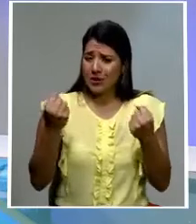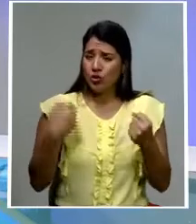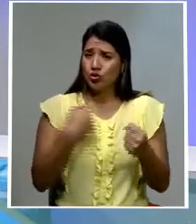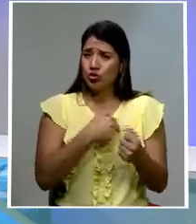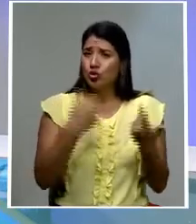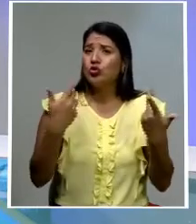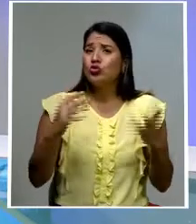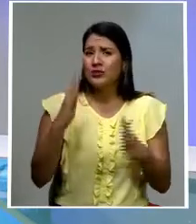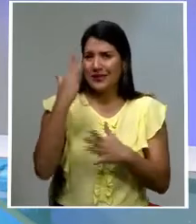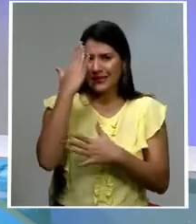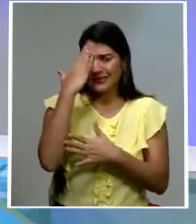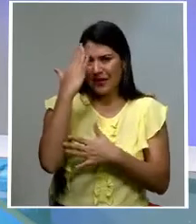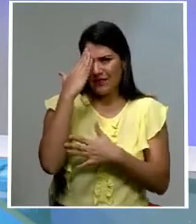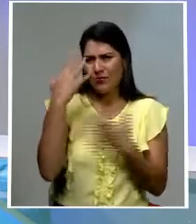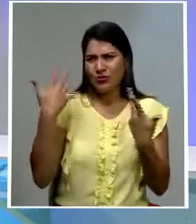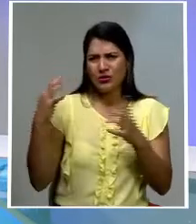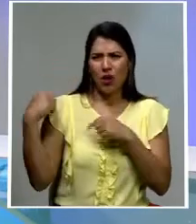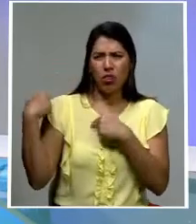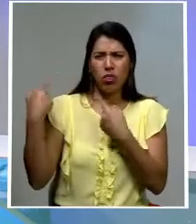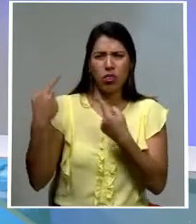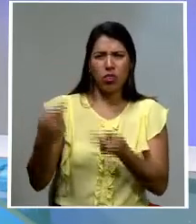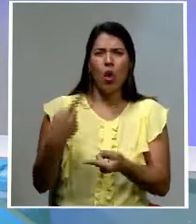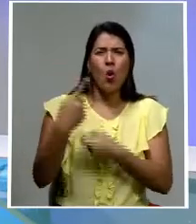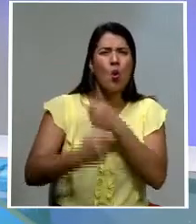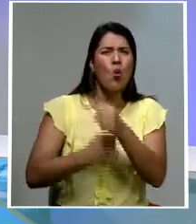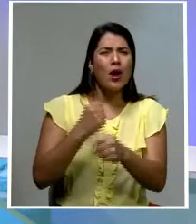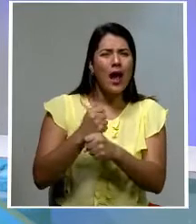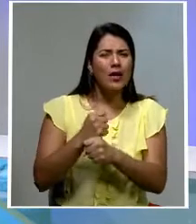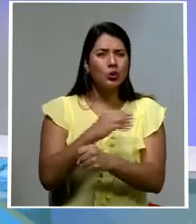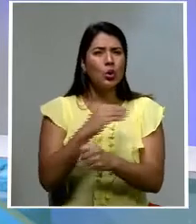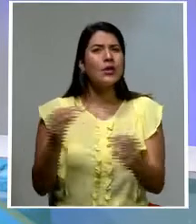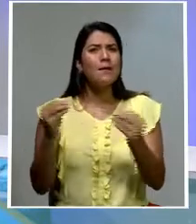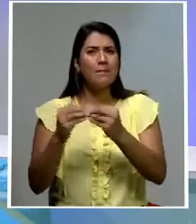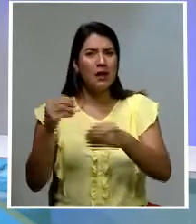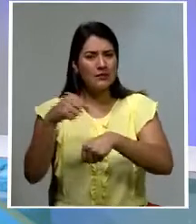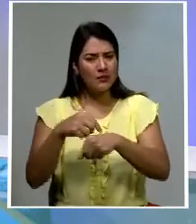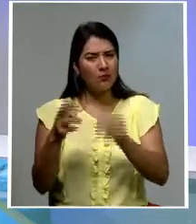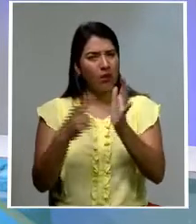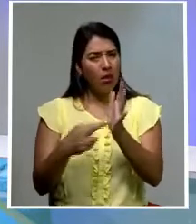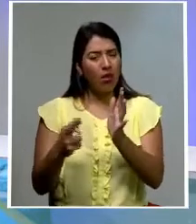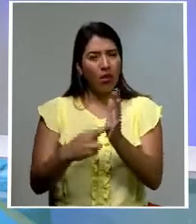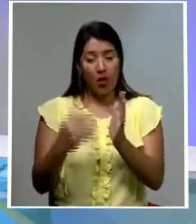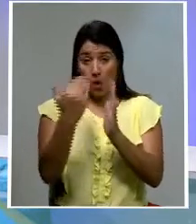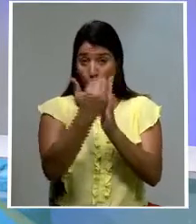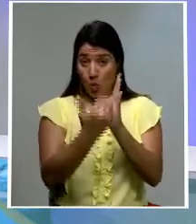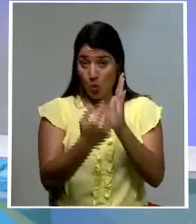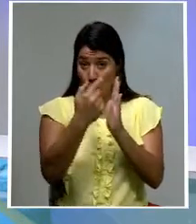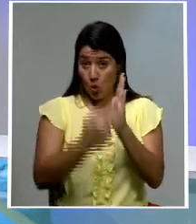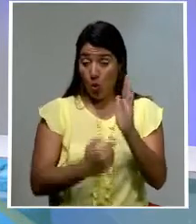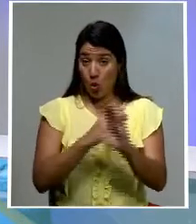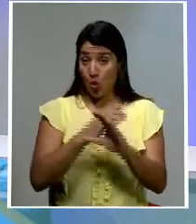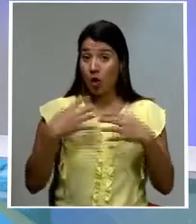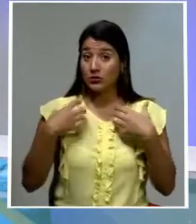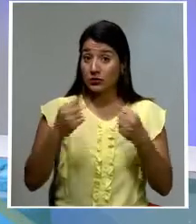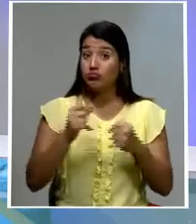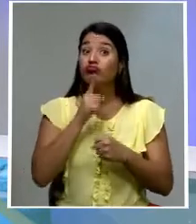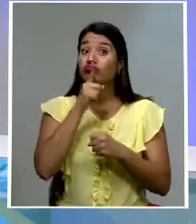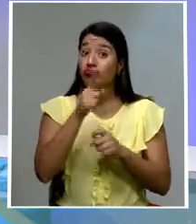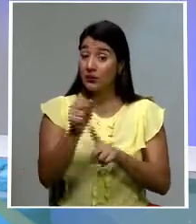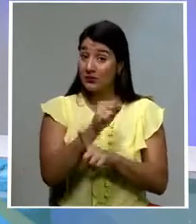este año y resto que llevamos de pandemia. Realmente la situación es delicada, es